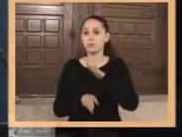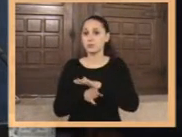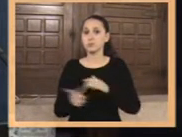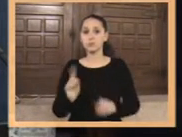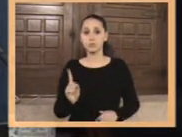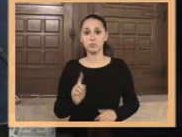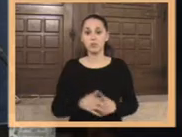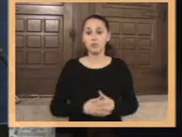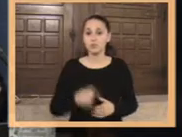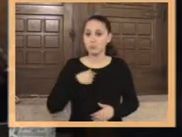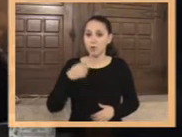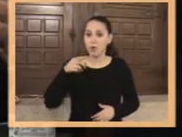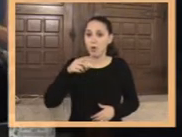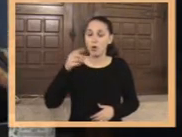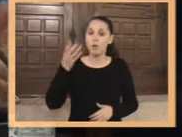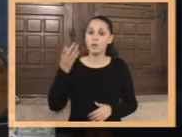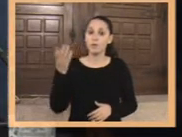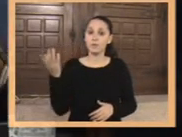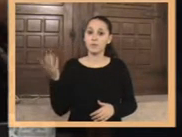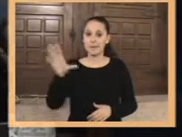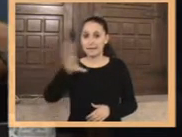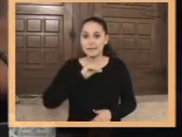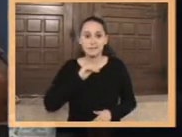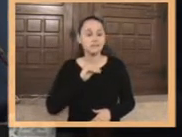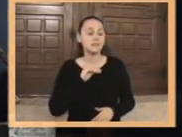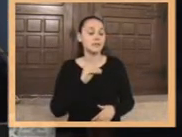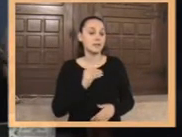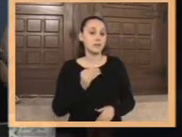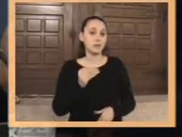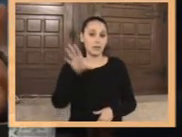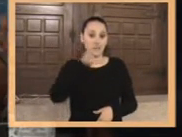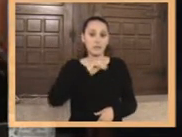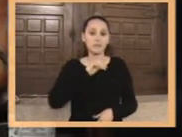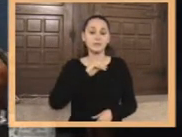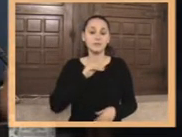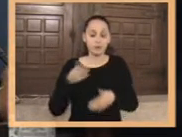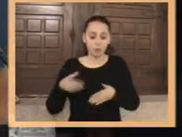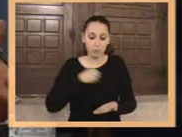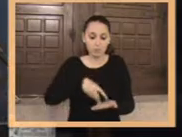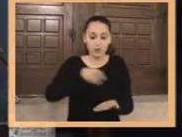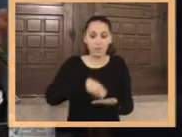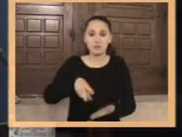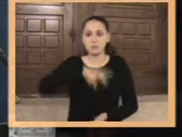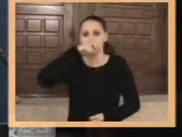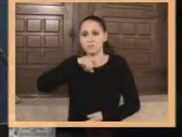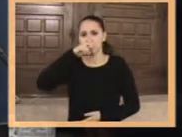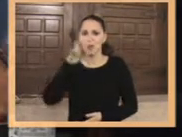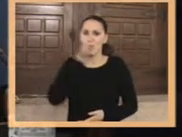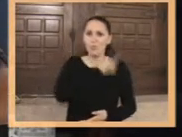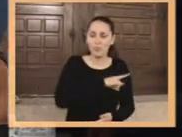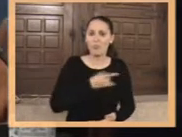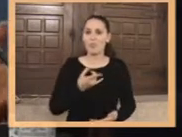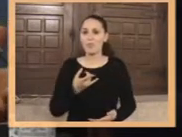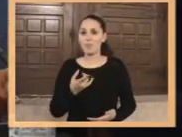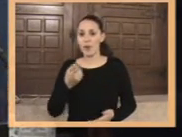y vea lo mal que huele aquello, pues la culpa evidentemente es del alcalde siempre, pero les puedo asegurar de verdad que en este caso no es